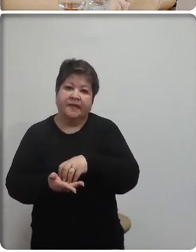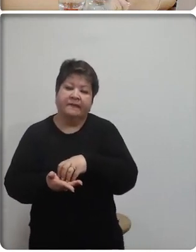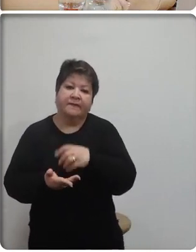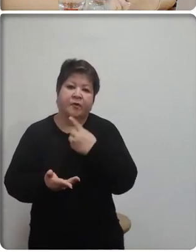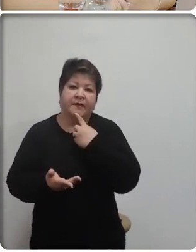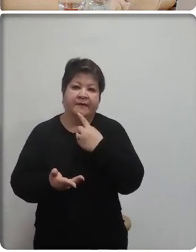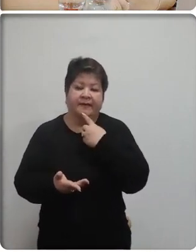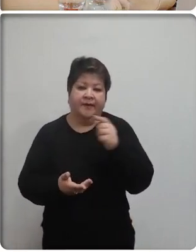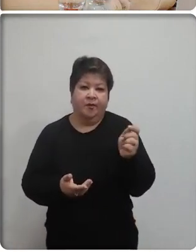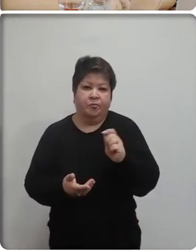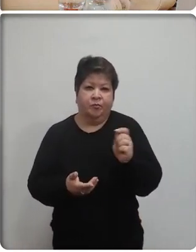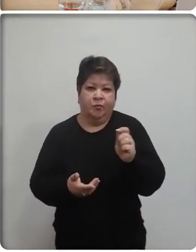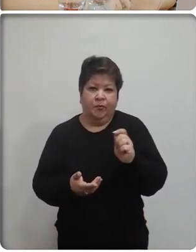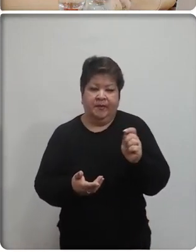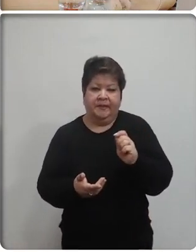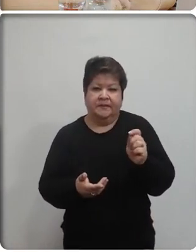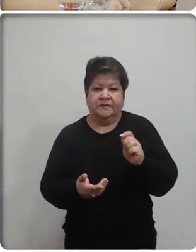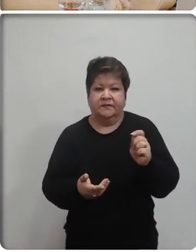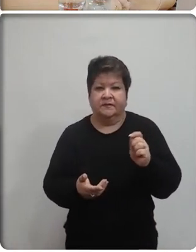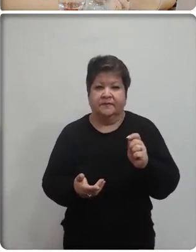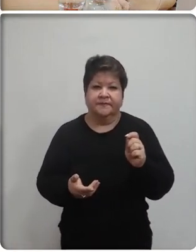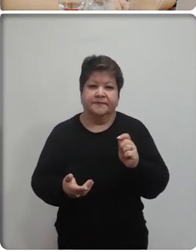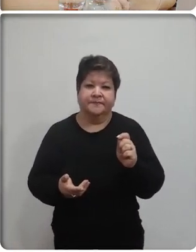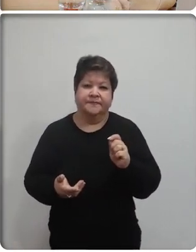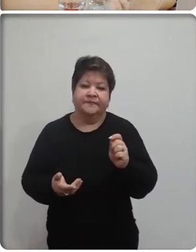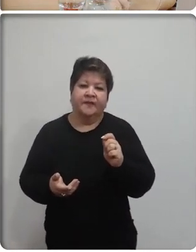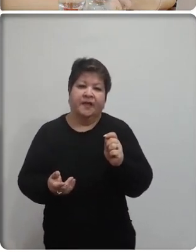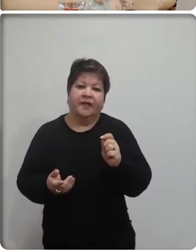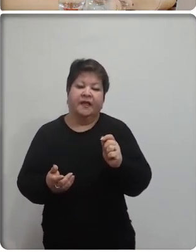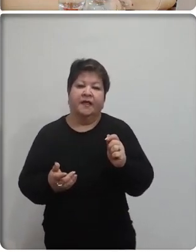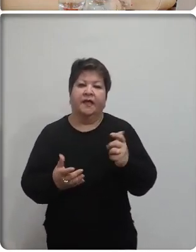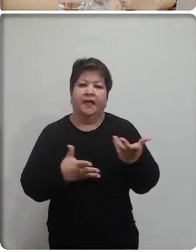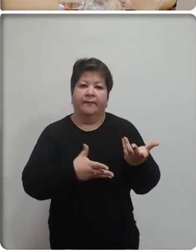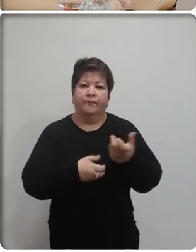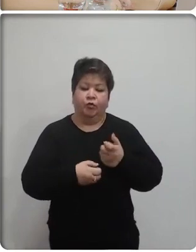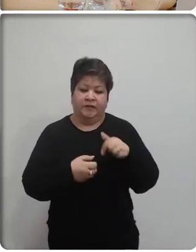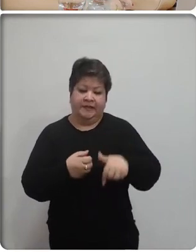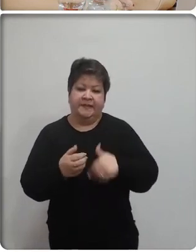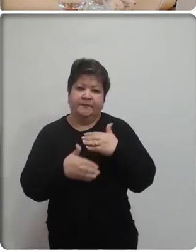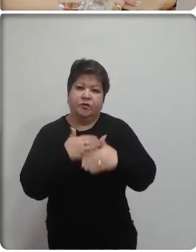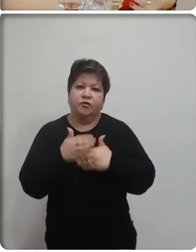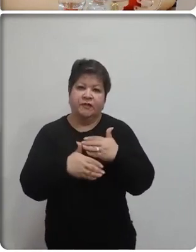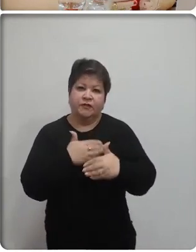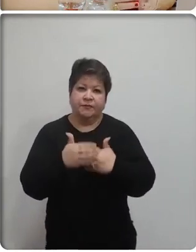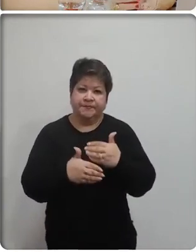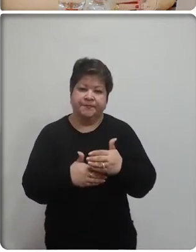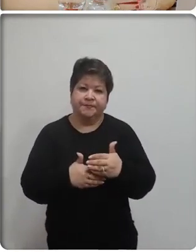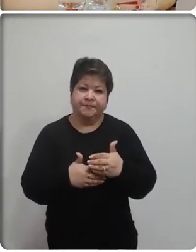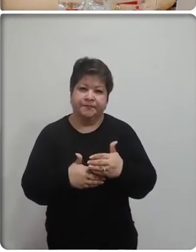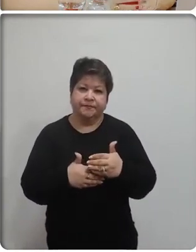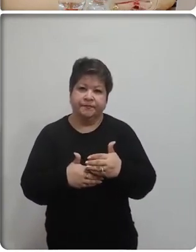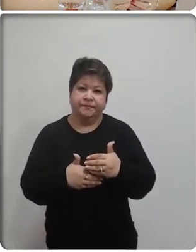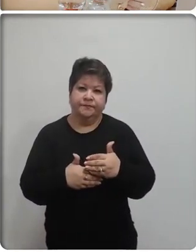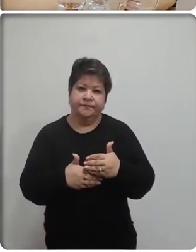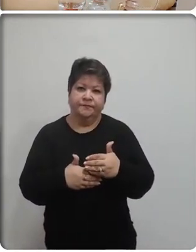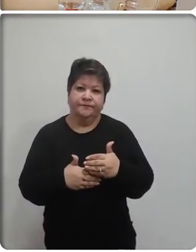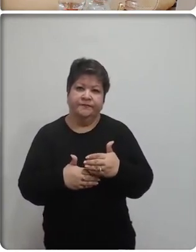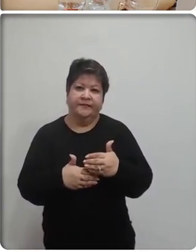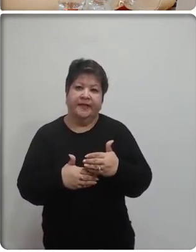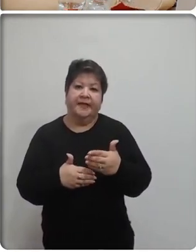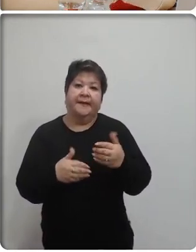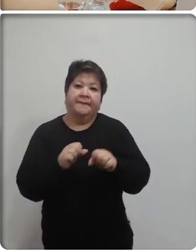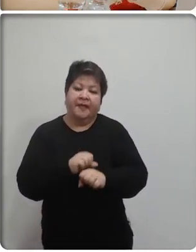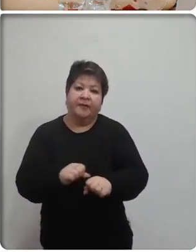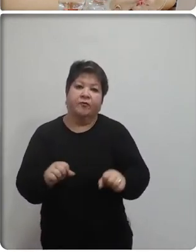Públicas, que de alguna manera también nos están acompañando en este proceso. Entonces, lo que es la disponibilidad